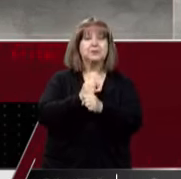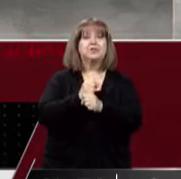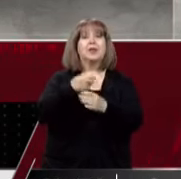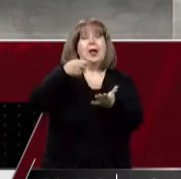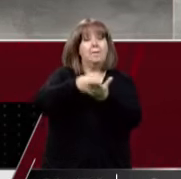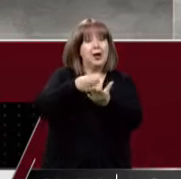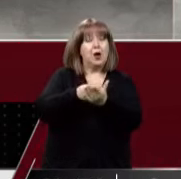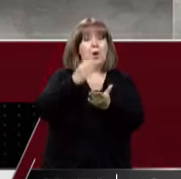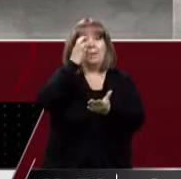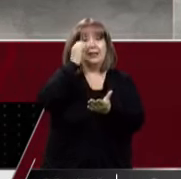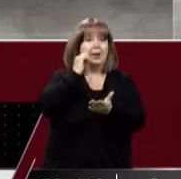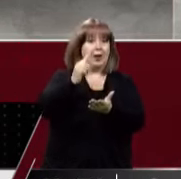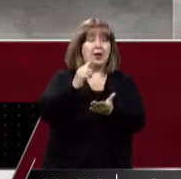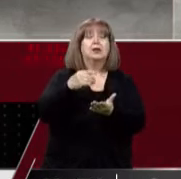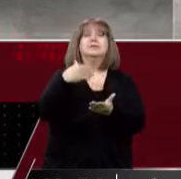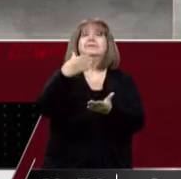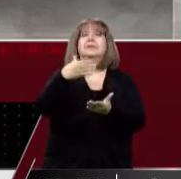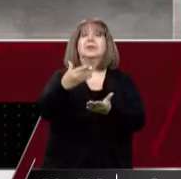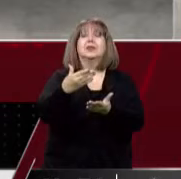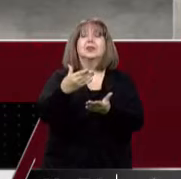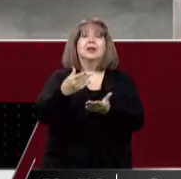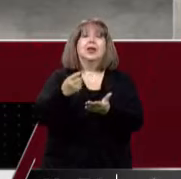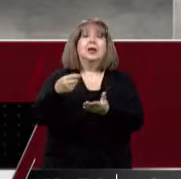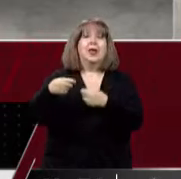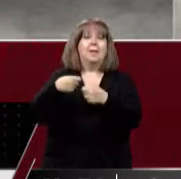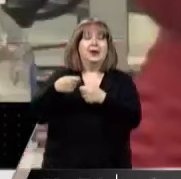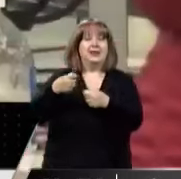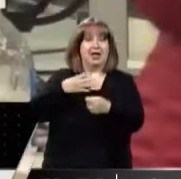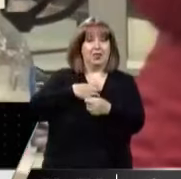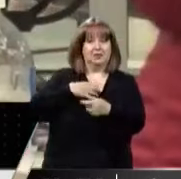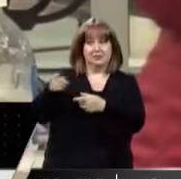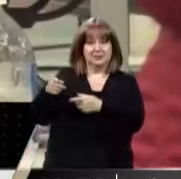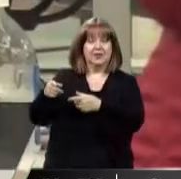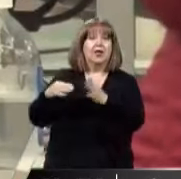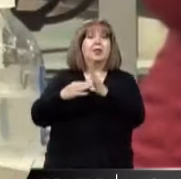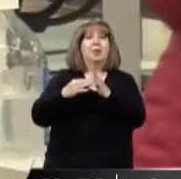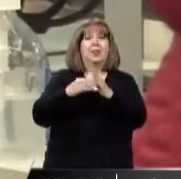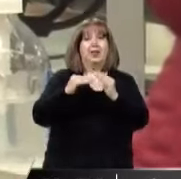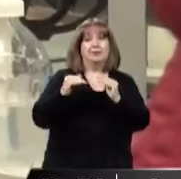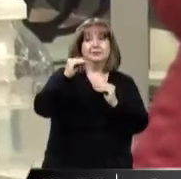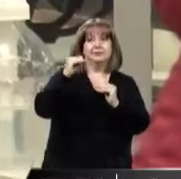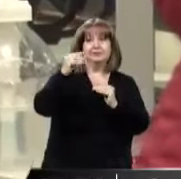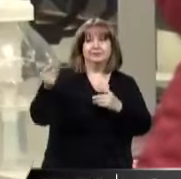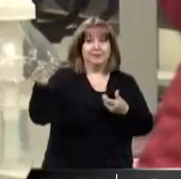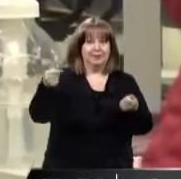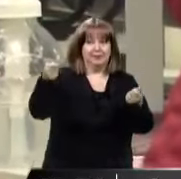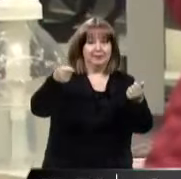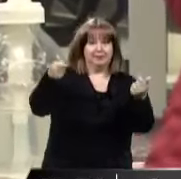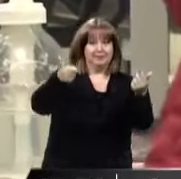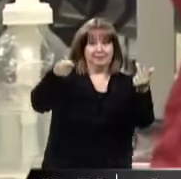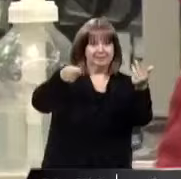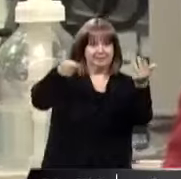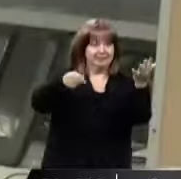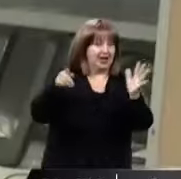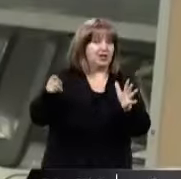pago de este bono de 20 mil pesos, quedará en manos de las empresas y por el rango salarial de los trabajadores que lo, uh-huh, recibirán, atención con